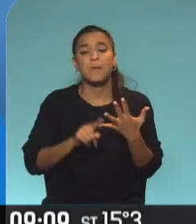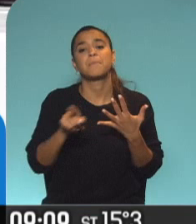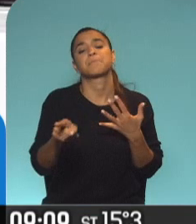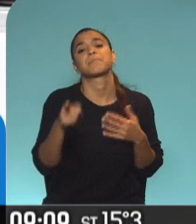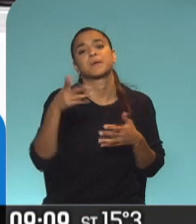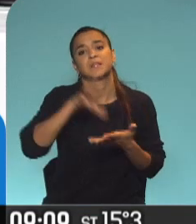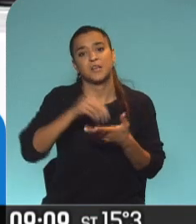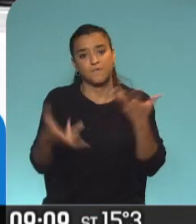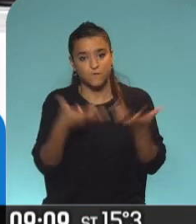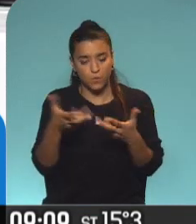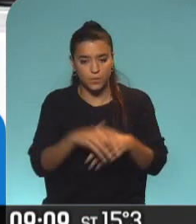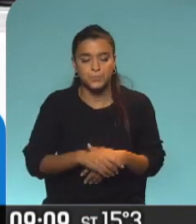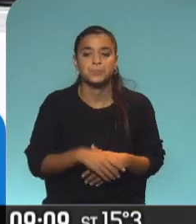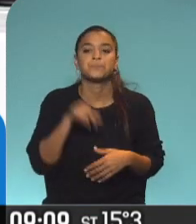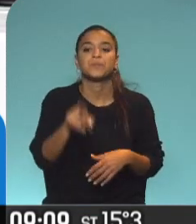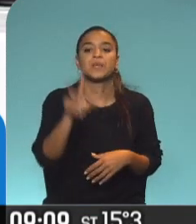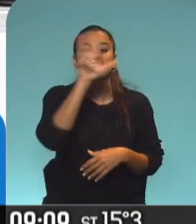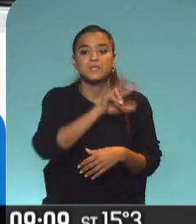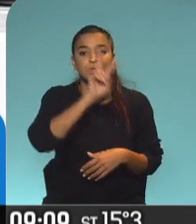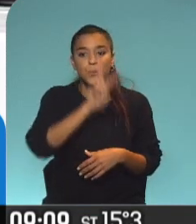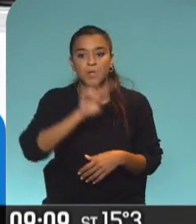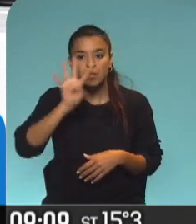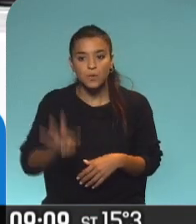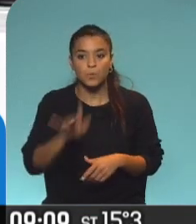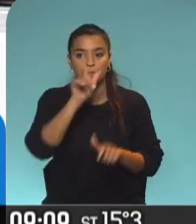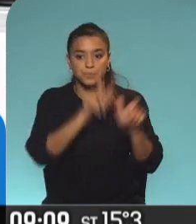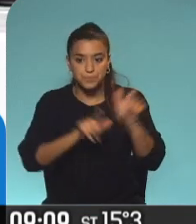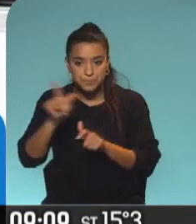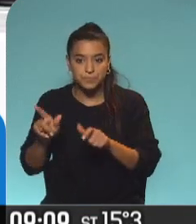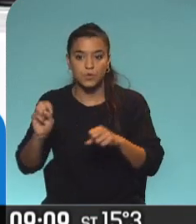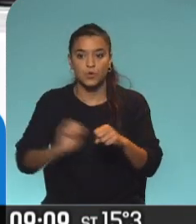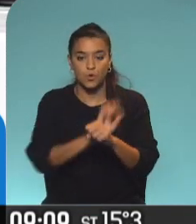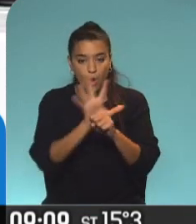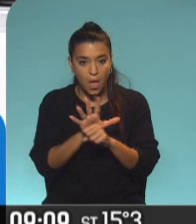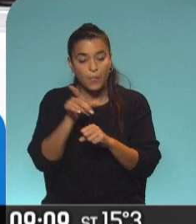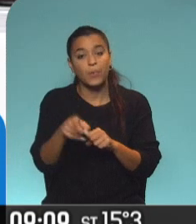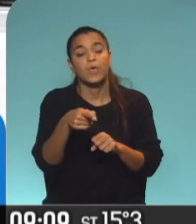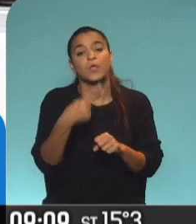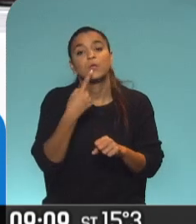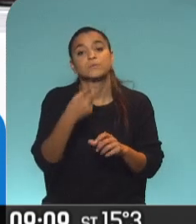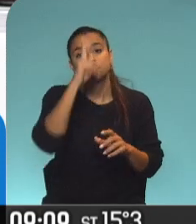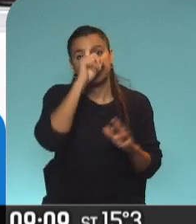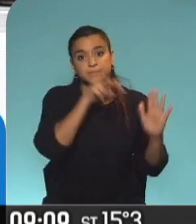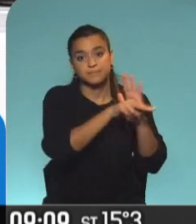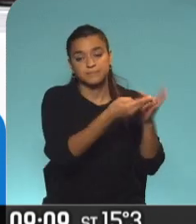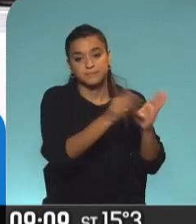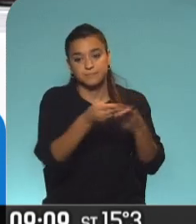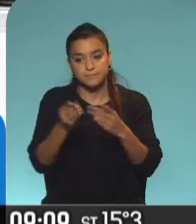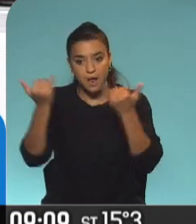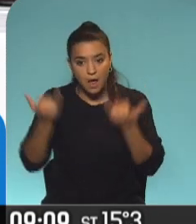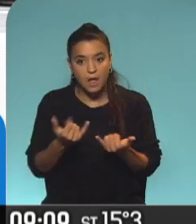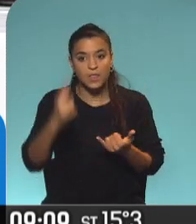del Fuego. Son 324 los casos de coronavirus que se encuentran en terapia intensiva.